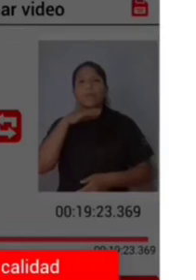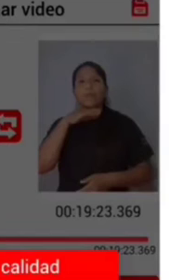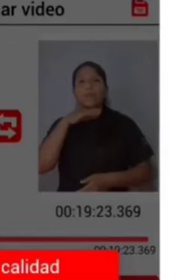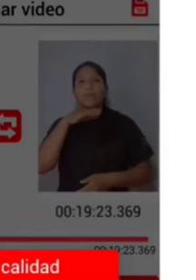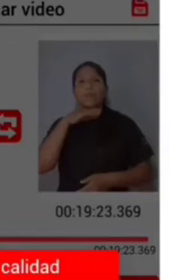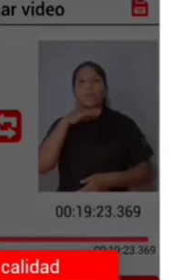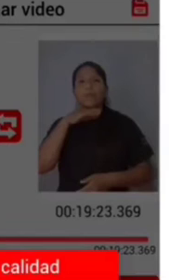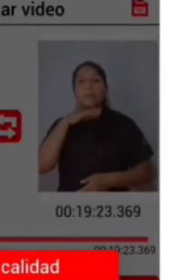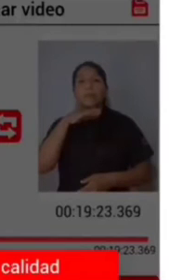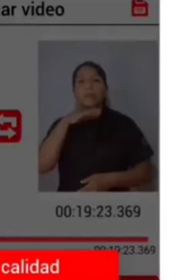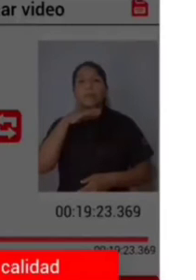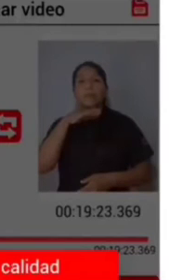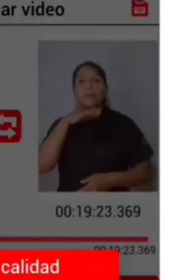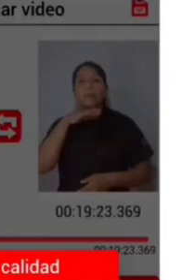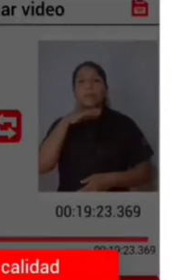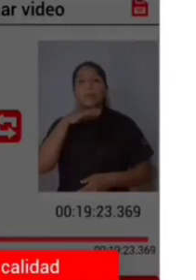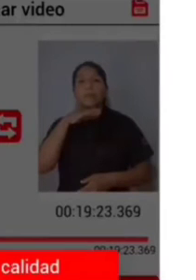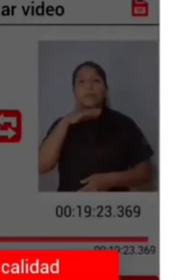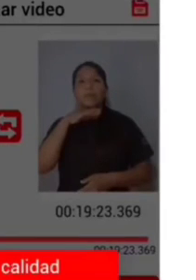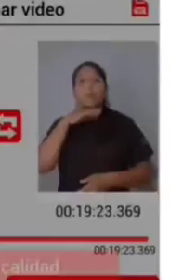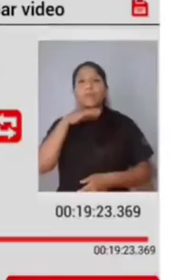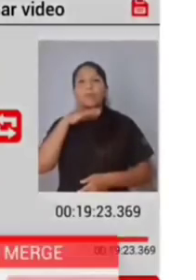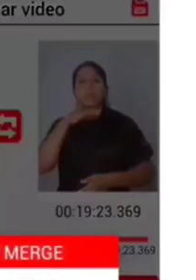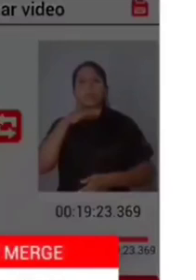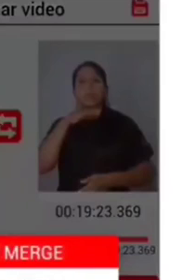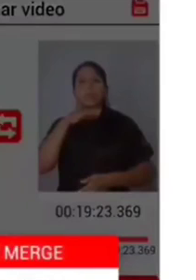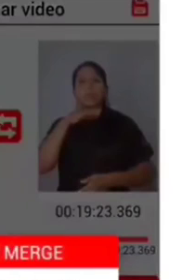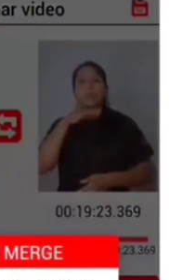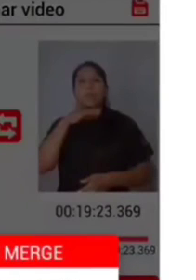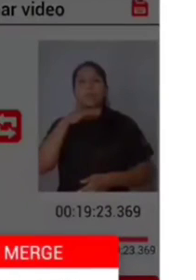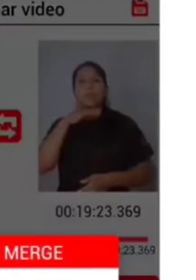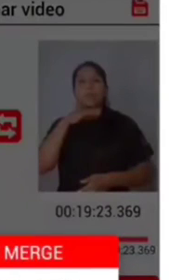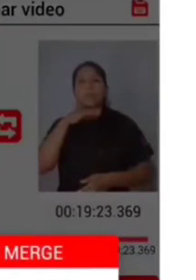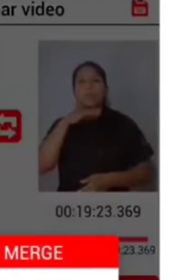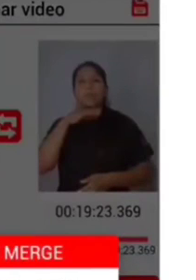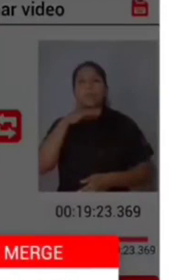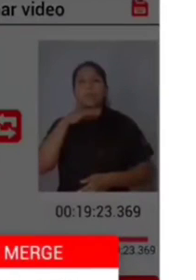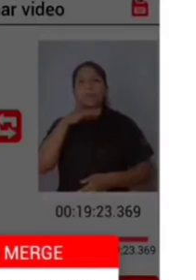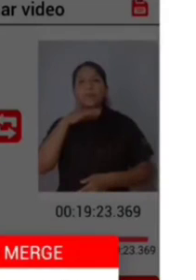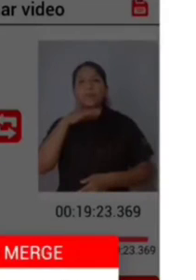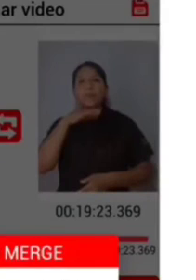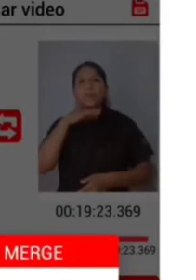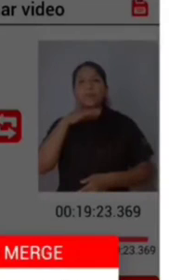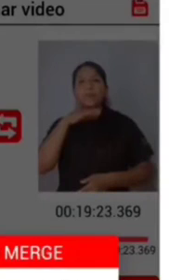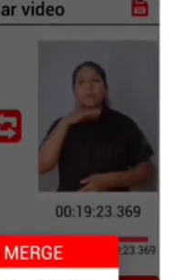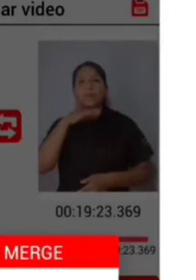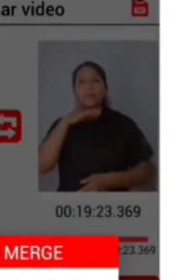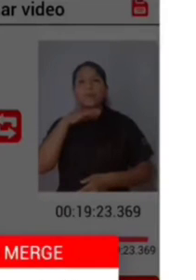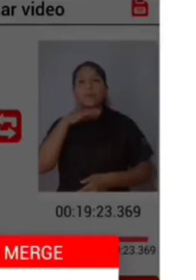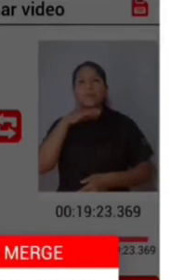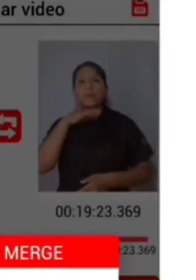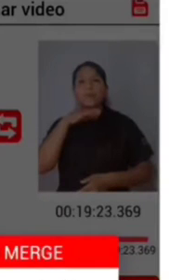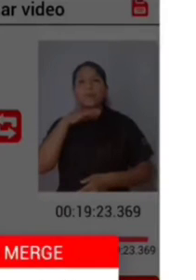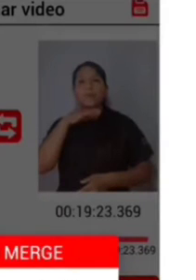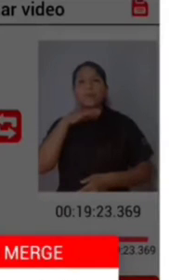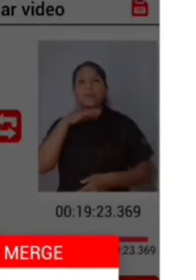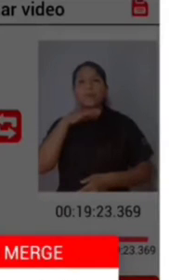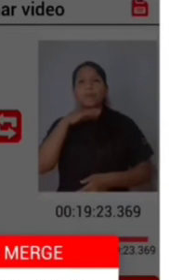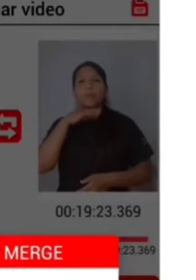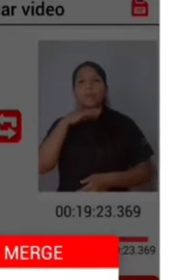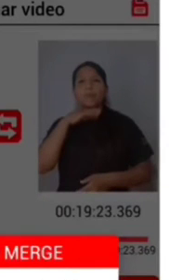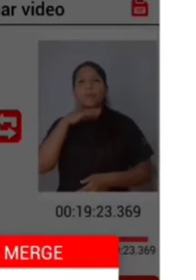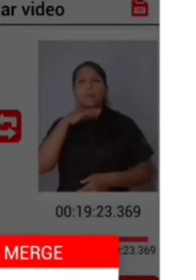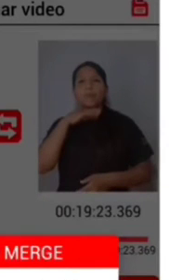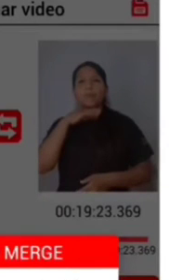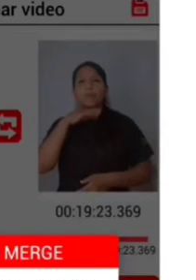emisor vamos a opción compartir y acá me marca tiene cuatro minutos